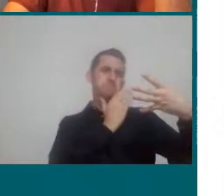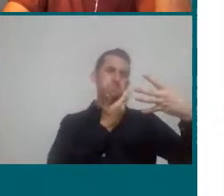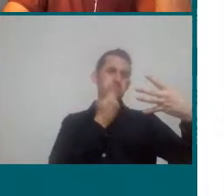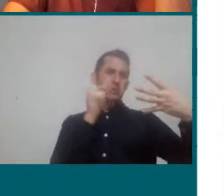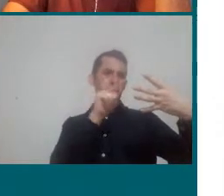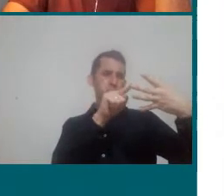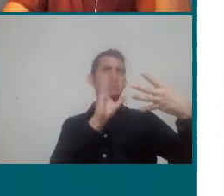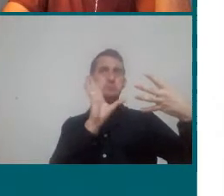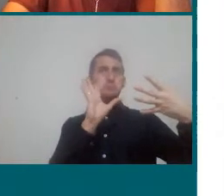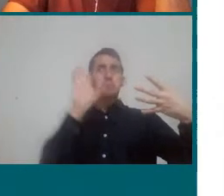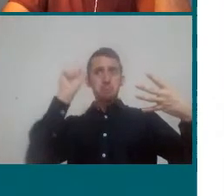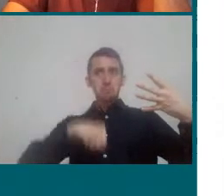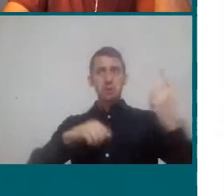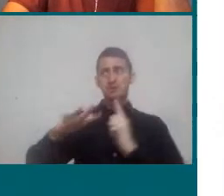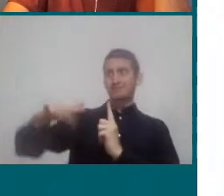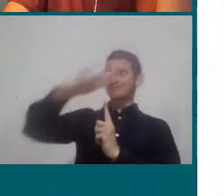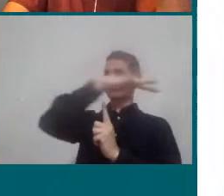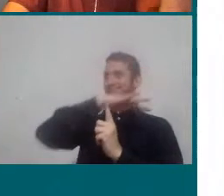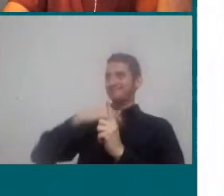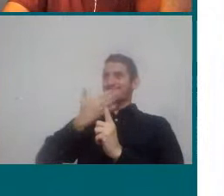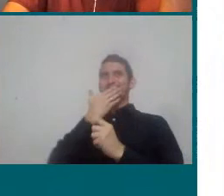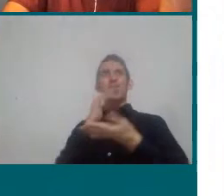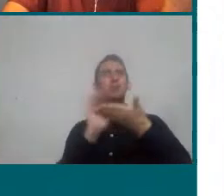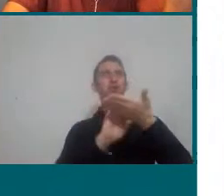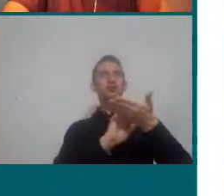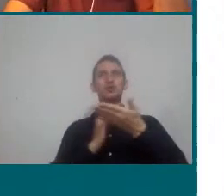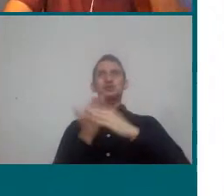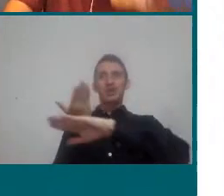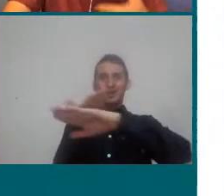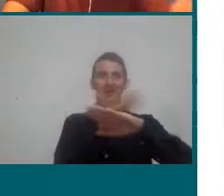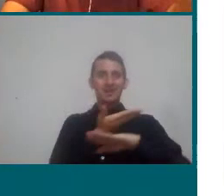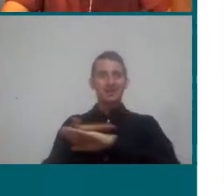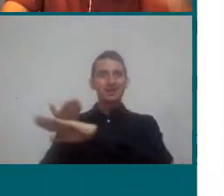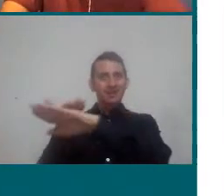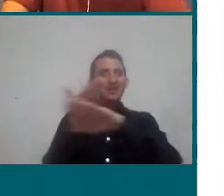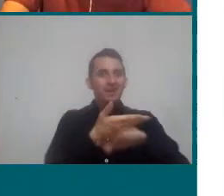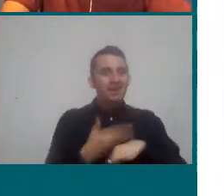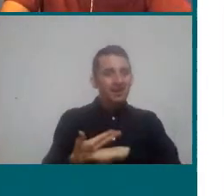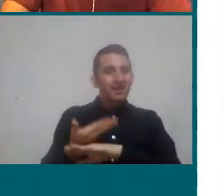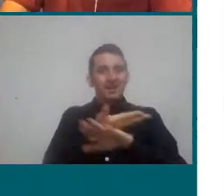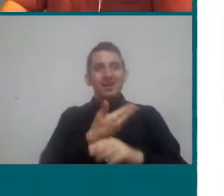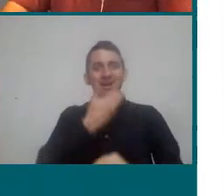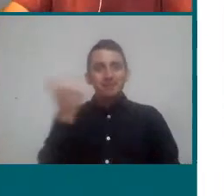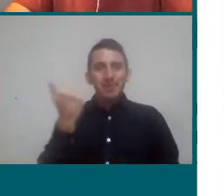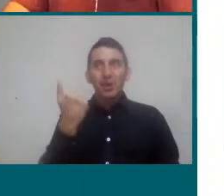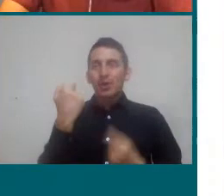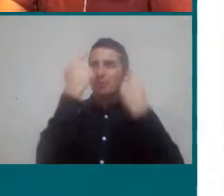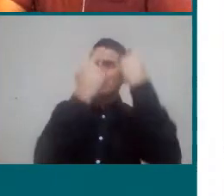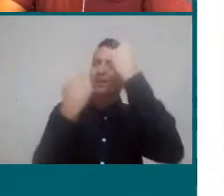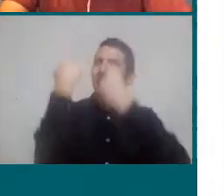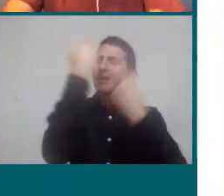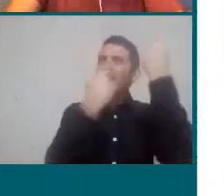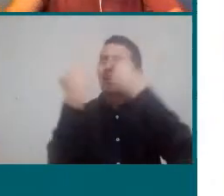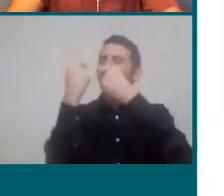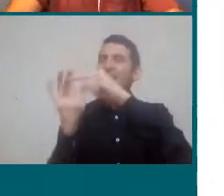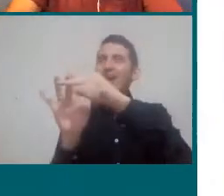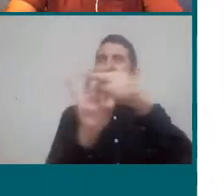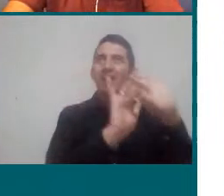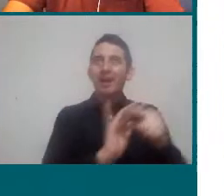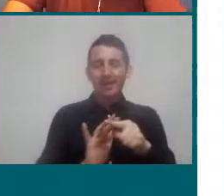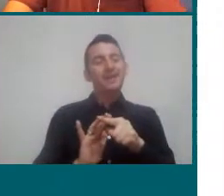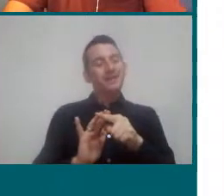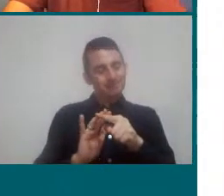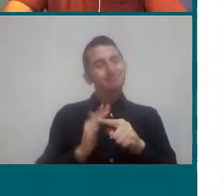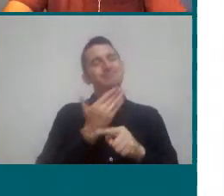el contexto en el que estamos y a partir de ahí aprender a dar y recibir esta crítica, este feedback? Esto es muy